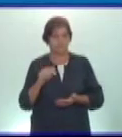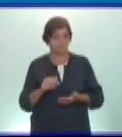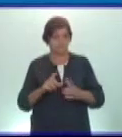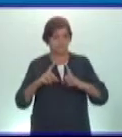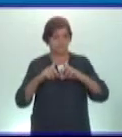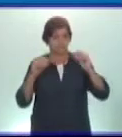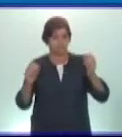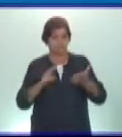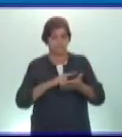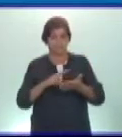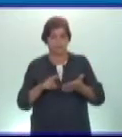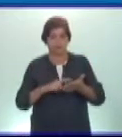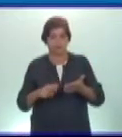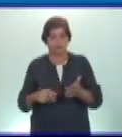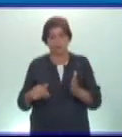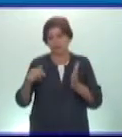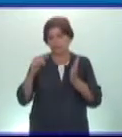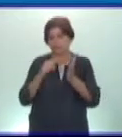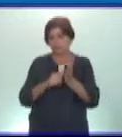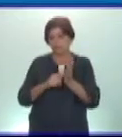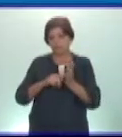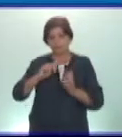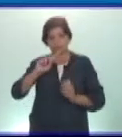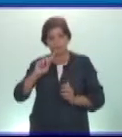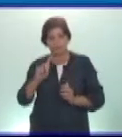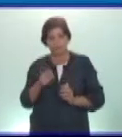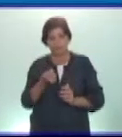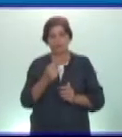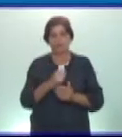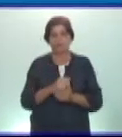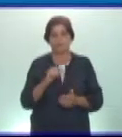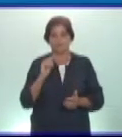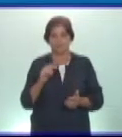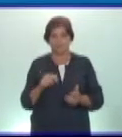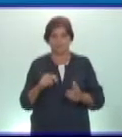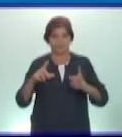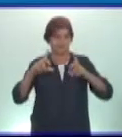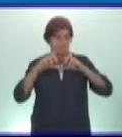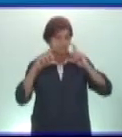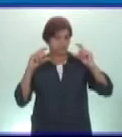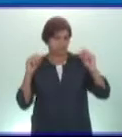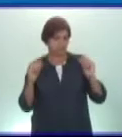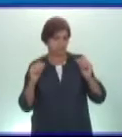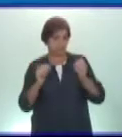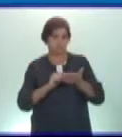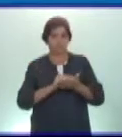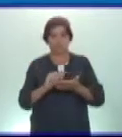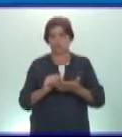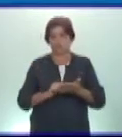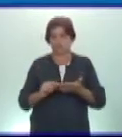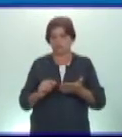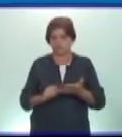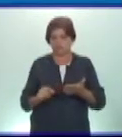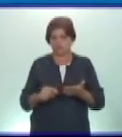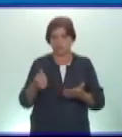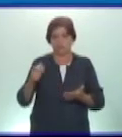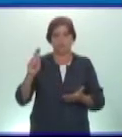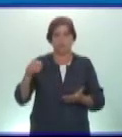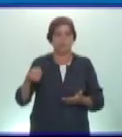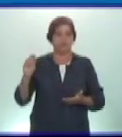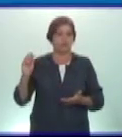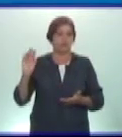el fragmento punto y coma. Este libro, este texto, está escrito por Antonio Orlando